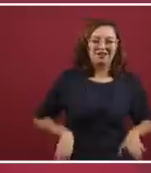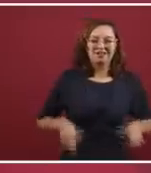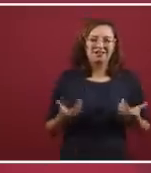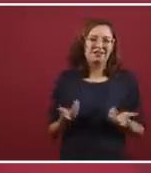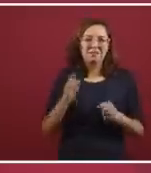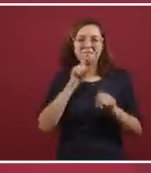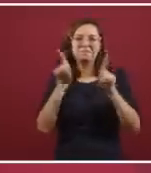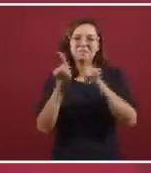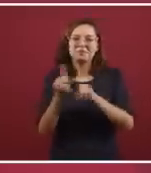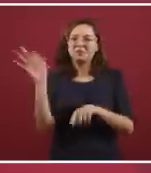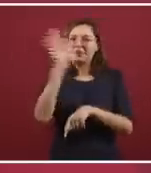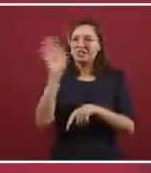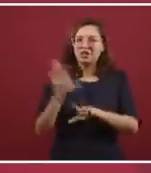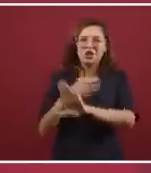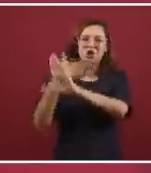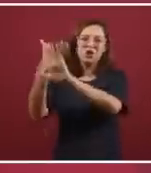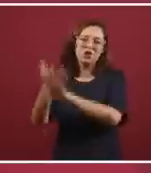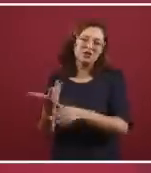insecticidas